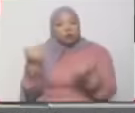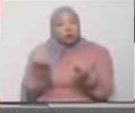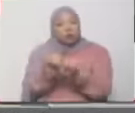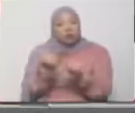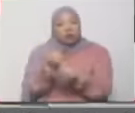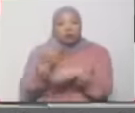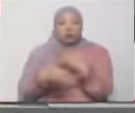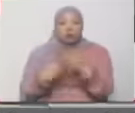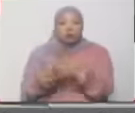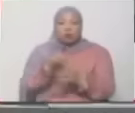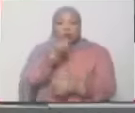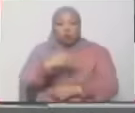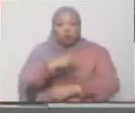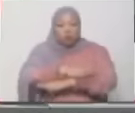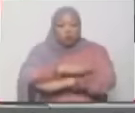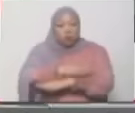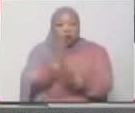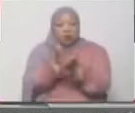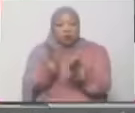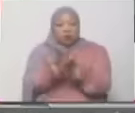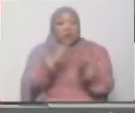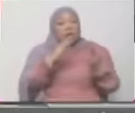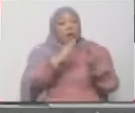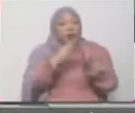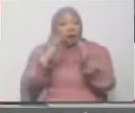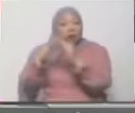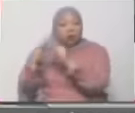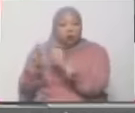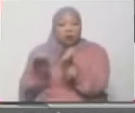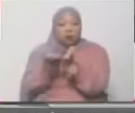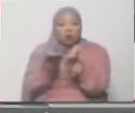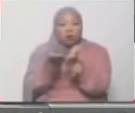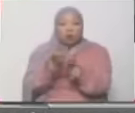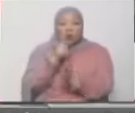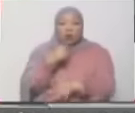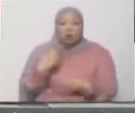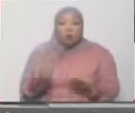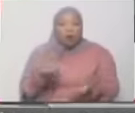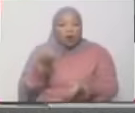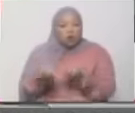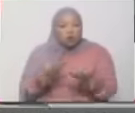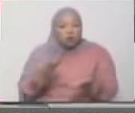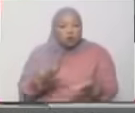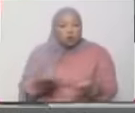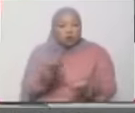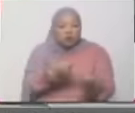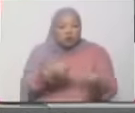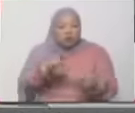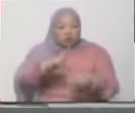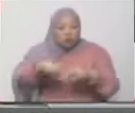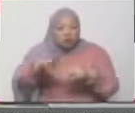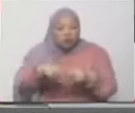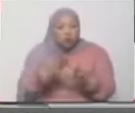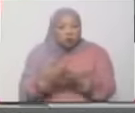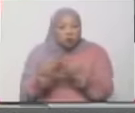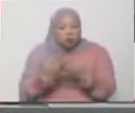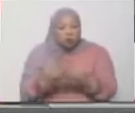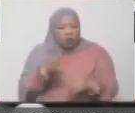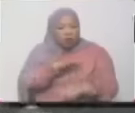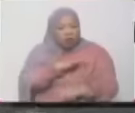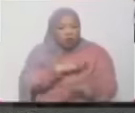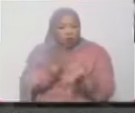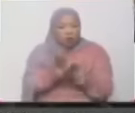tener un buen conuco escolar en cada escuela y cada liceo. ¿Y por qué no lo tenemos? ¿Por qué no lo tenemos todavía?